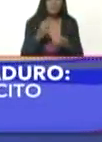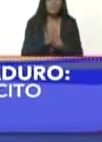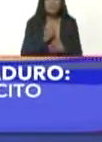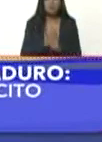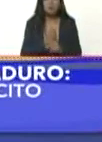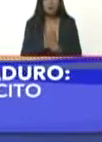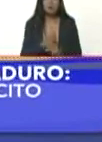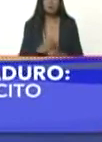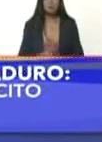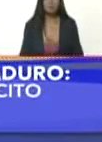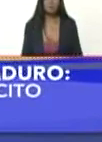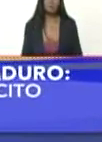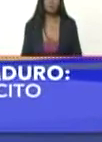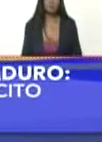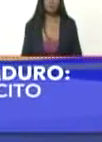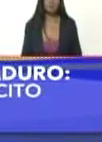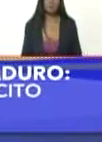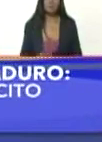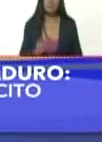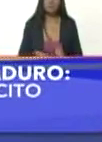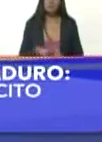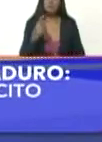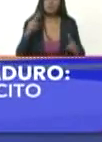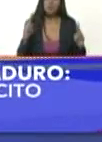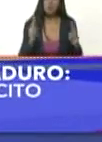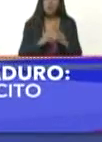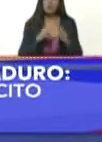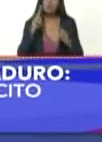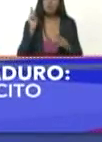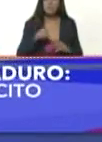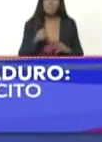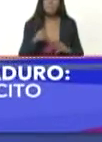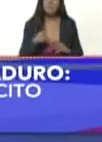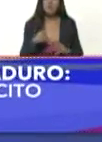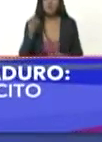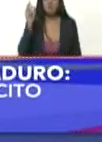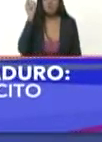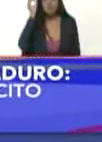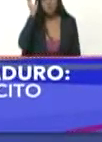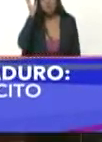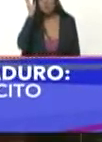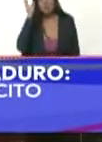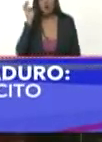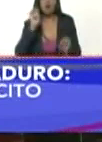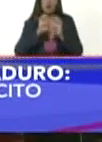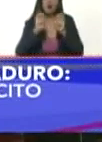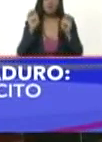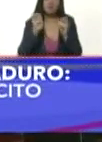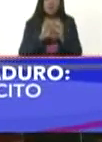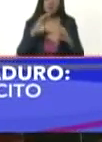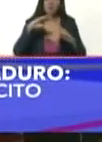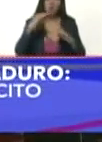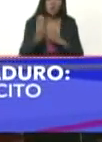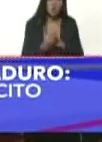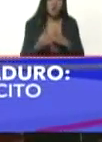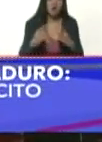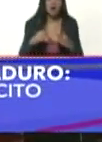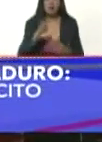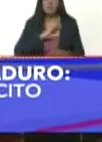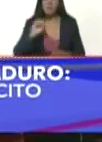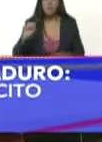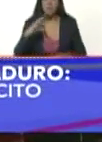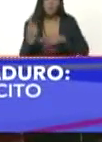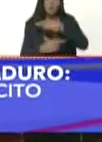trabajo, en este importante encuentro ideológico, educativo, cultural,